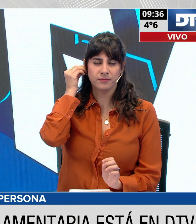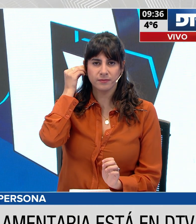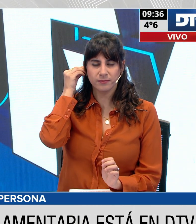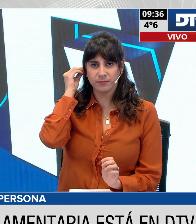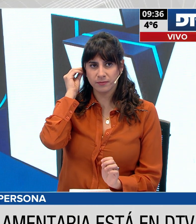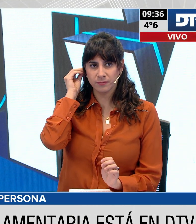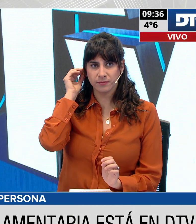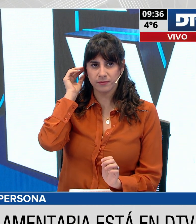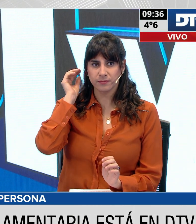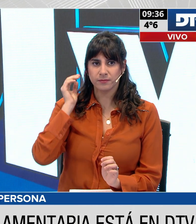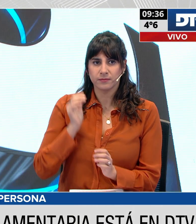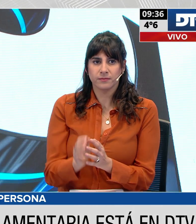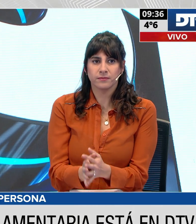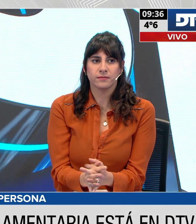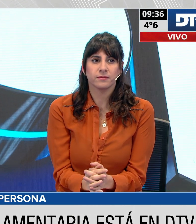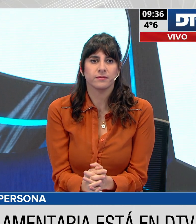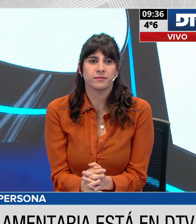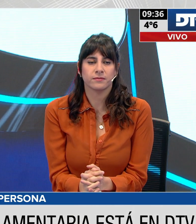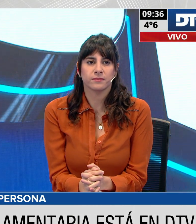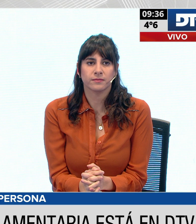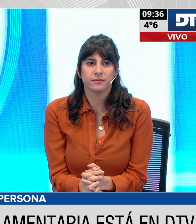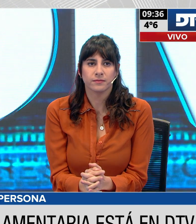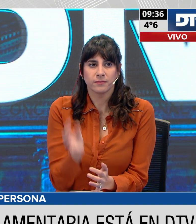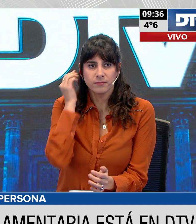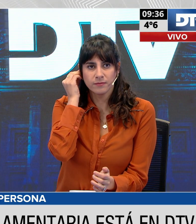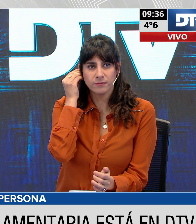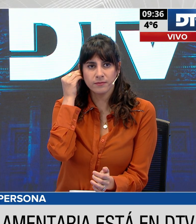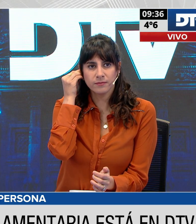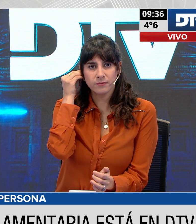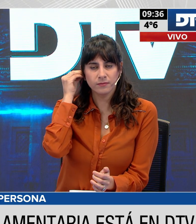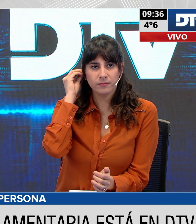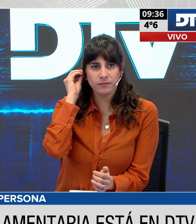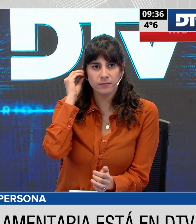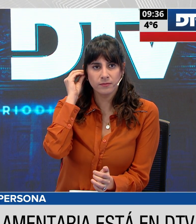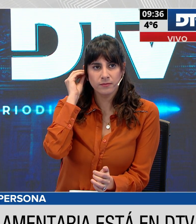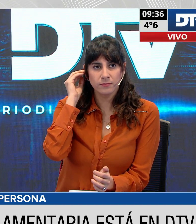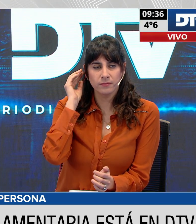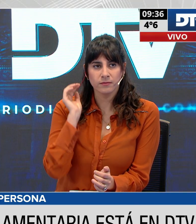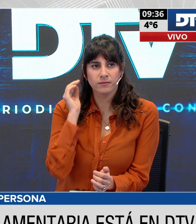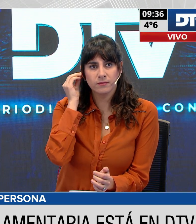Así es. Lo vimos, primero hay que destacar que